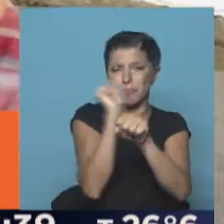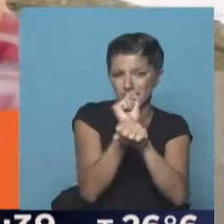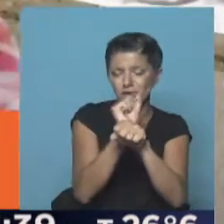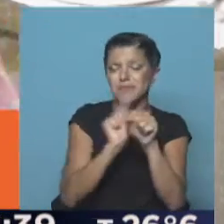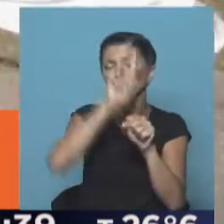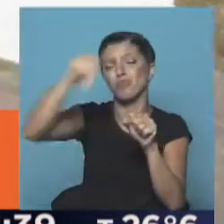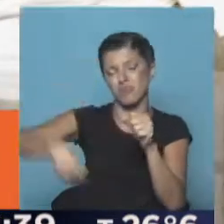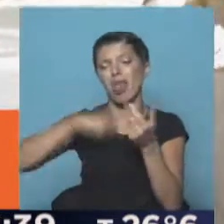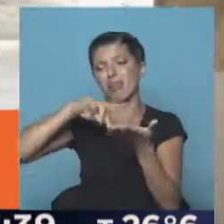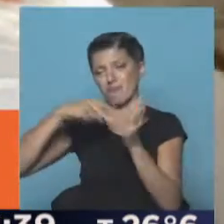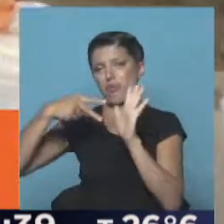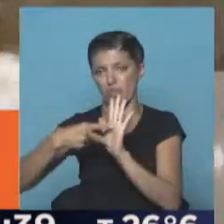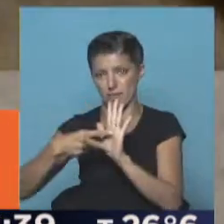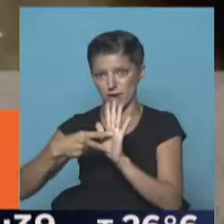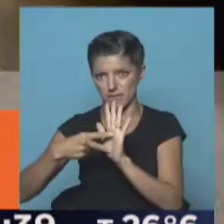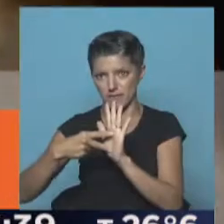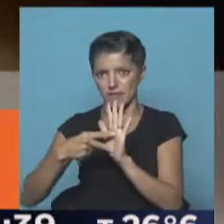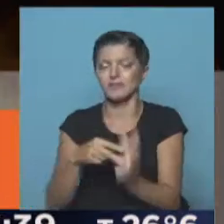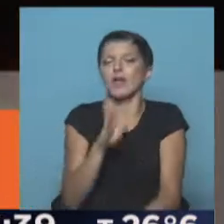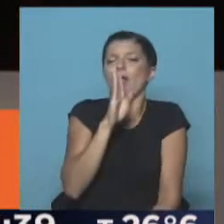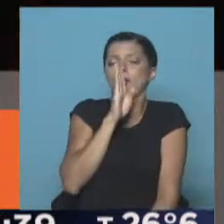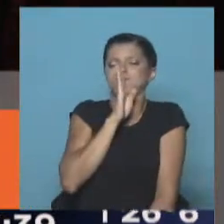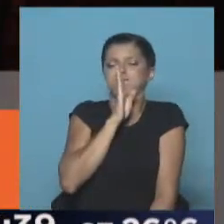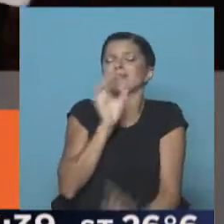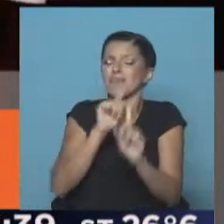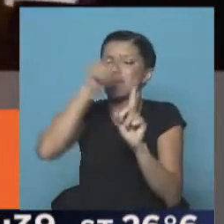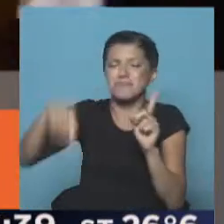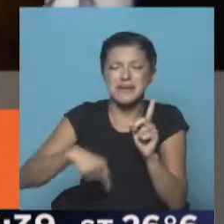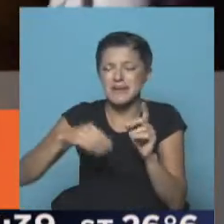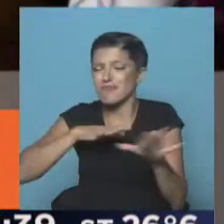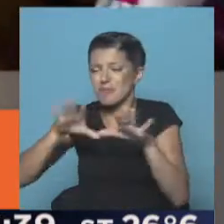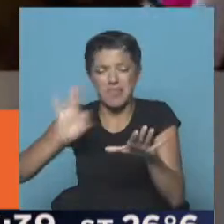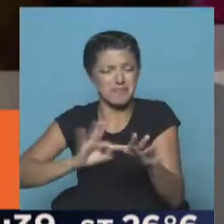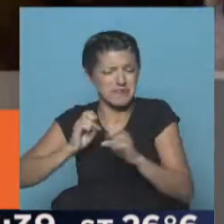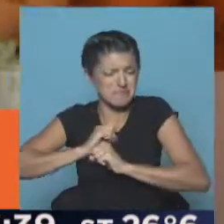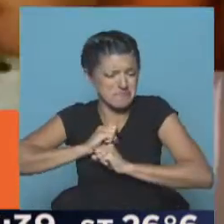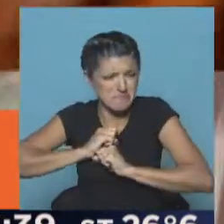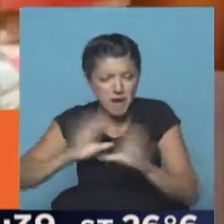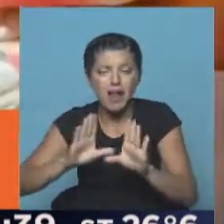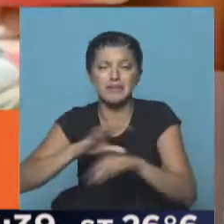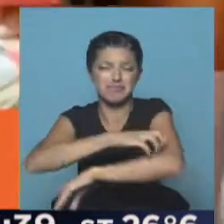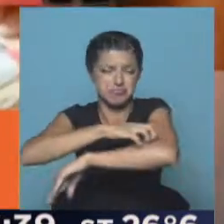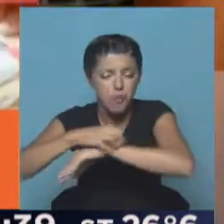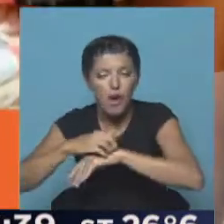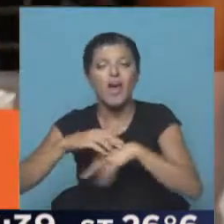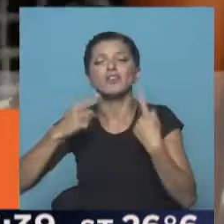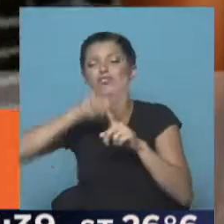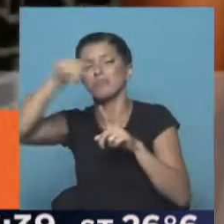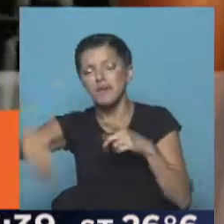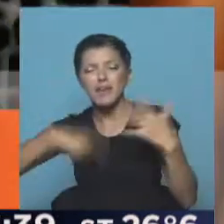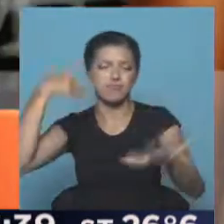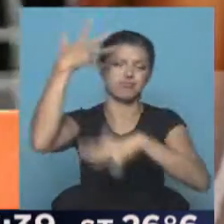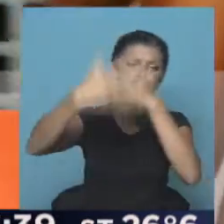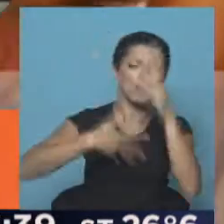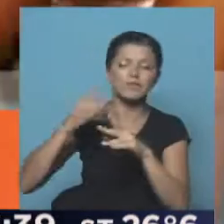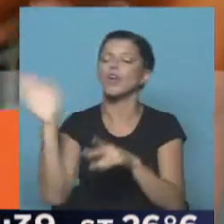todos los problemas. El hacinamiento genera condiciones paupérrimas de vida, lo que fomenta la violencia interna, caldo de cultivo